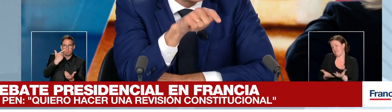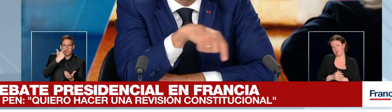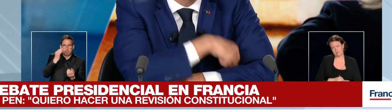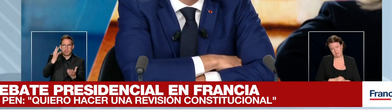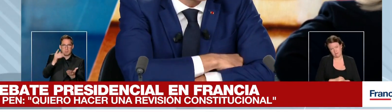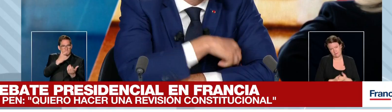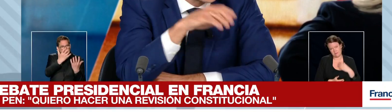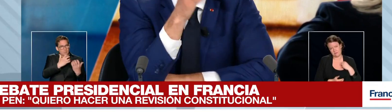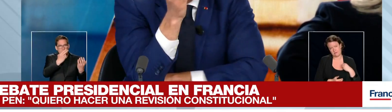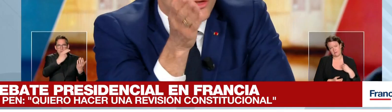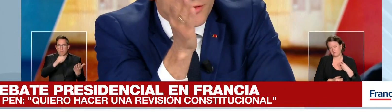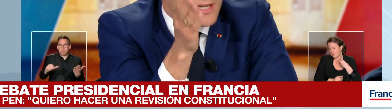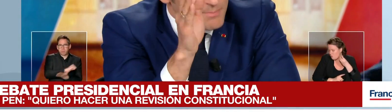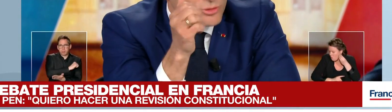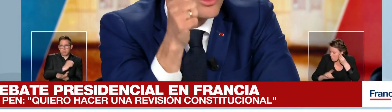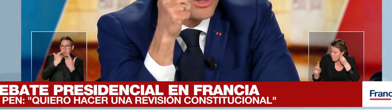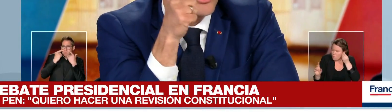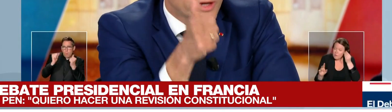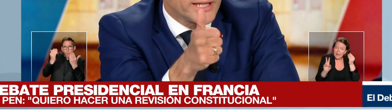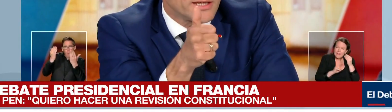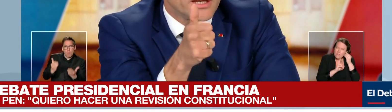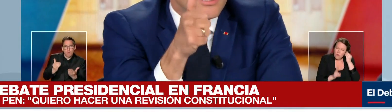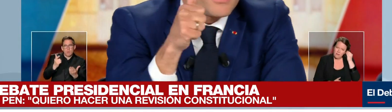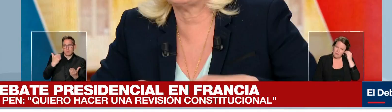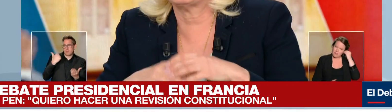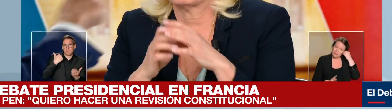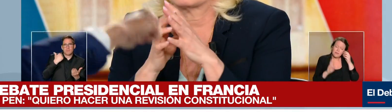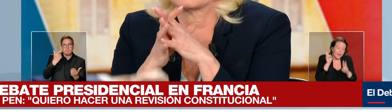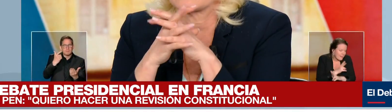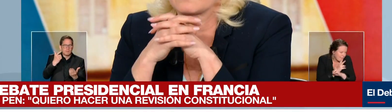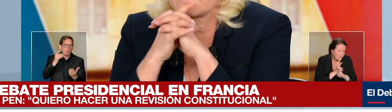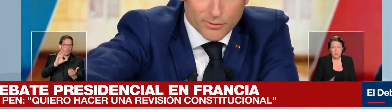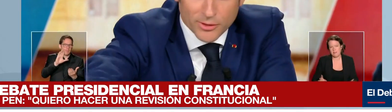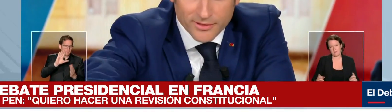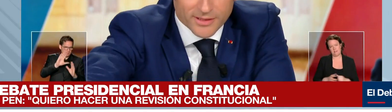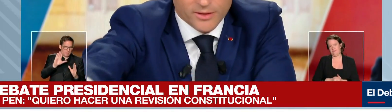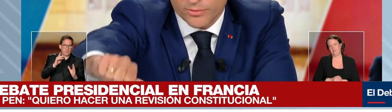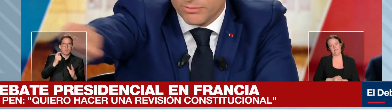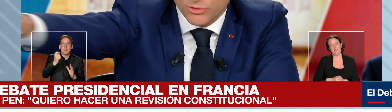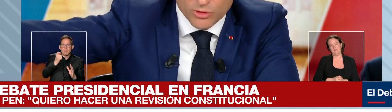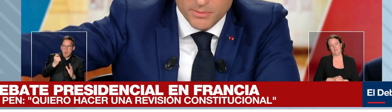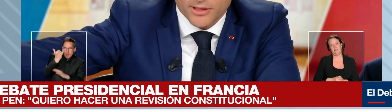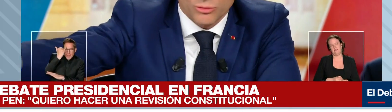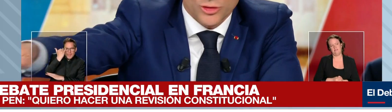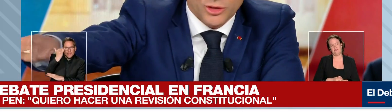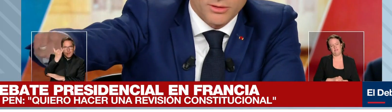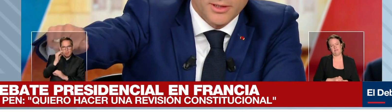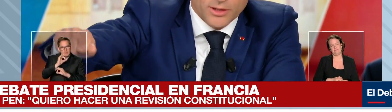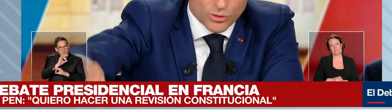que erradica expresada el rol de la Asamblea Nacional. No, y lo digo eso porque no es así. Estas